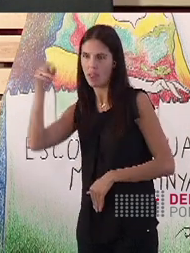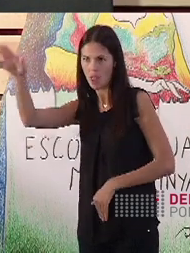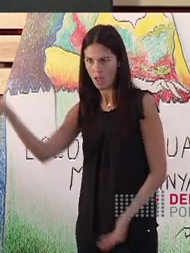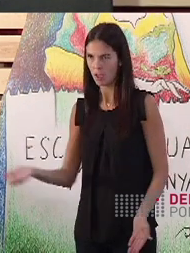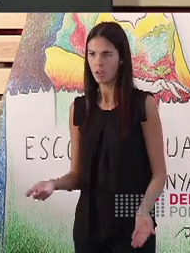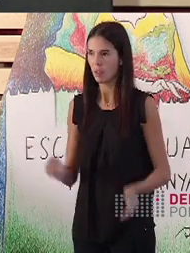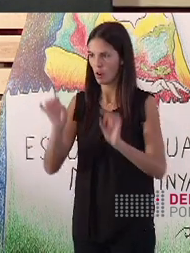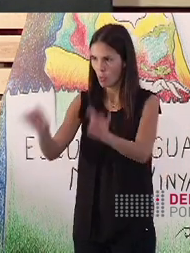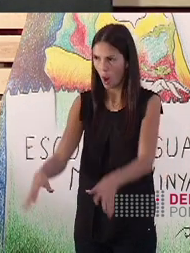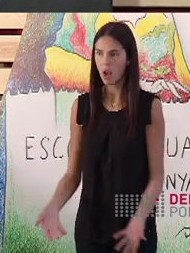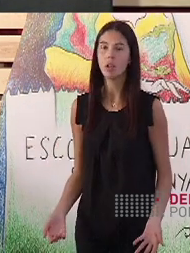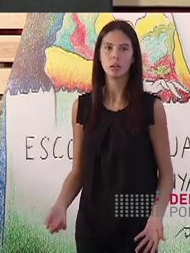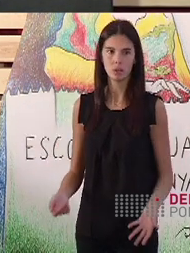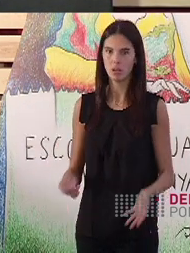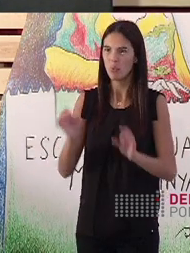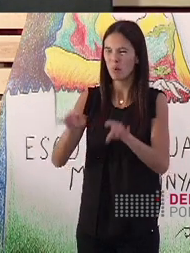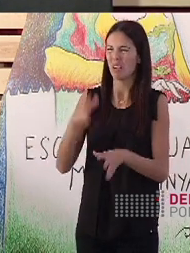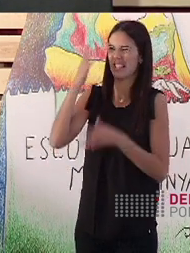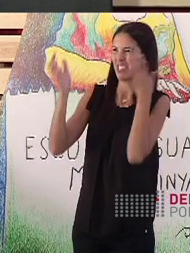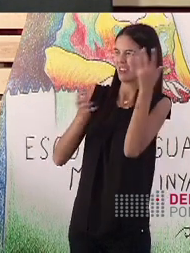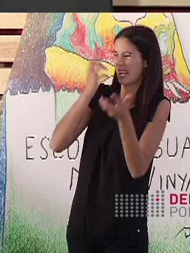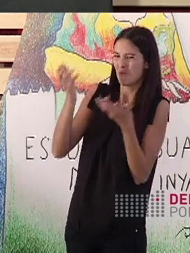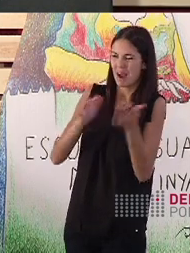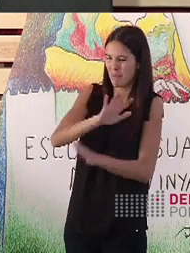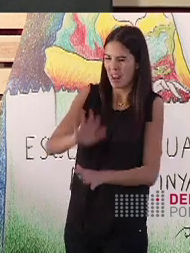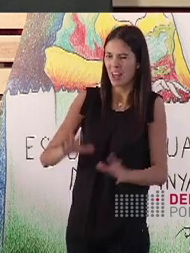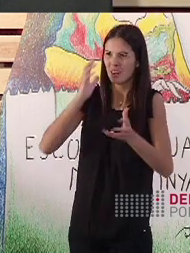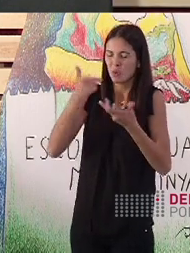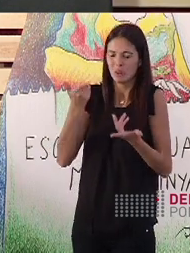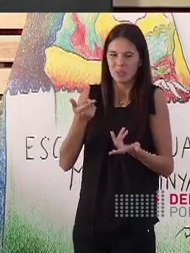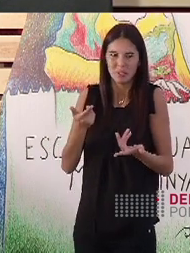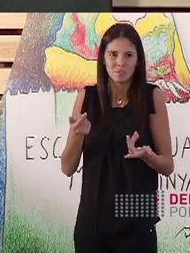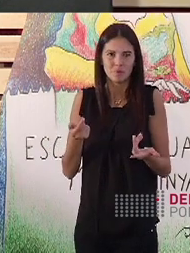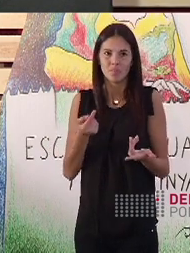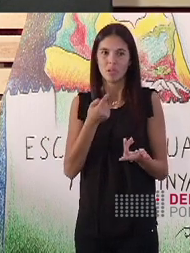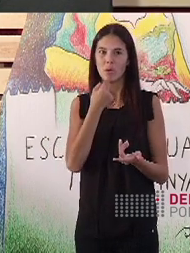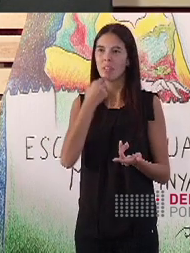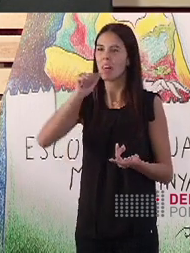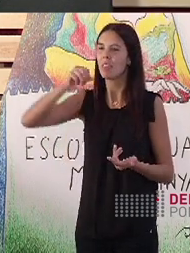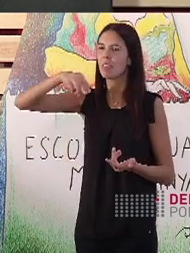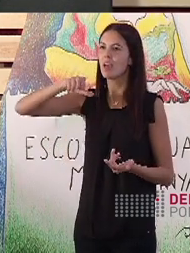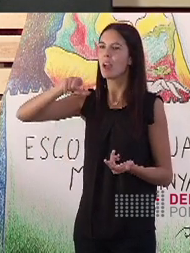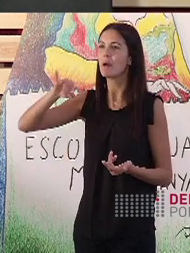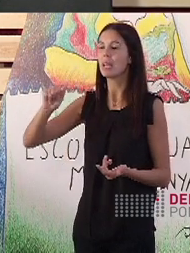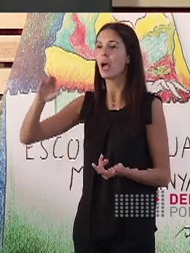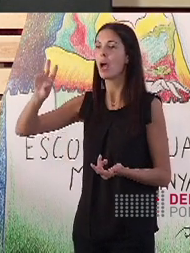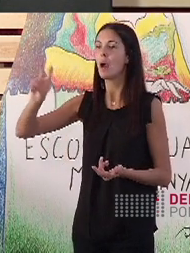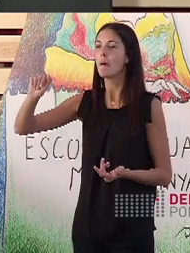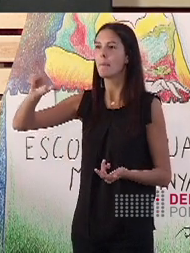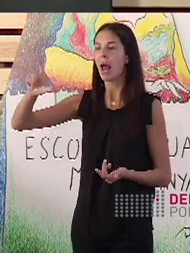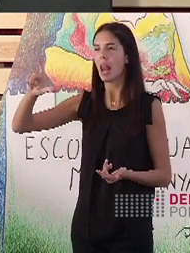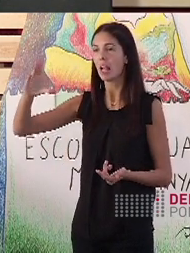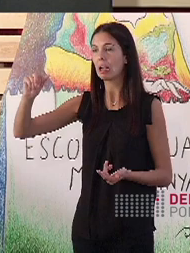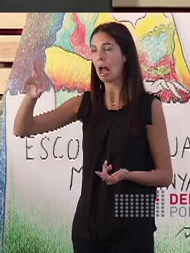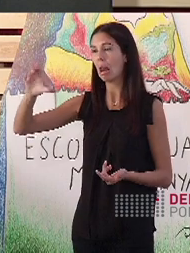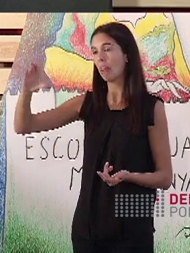siquiera animales. Tienen un instinto incontrolable, etcétera. Bueno, es que de ser así, como dice Amelia Valcárcel, pues habría que empezar a pensar